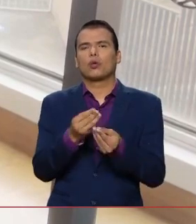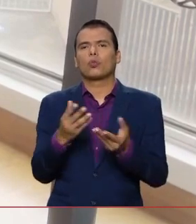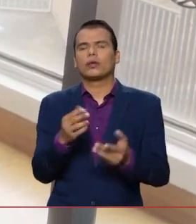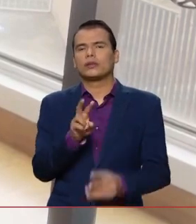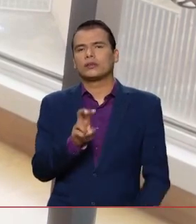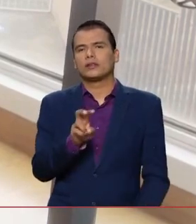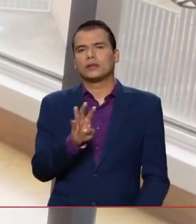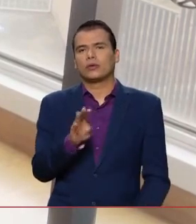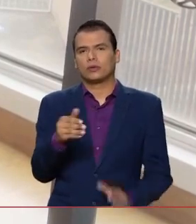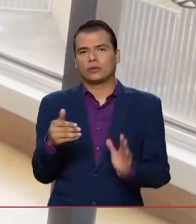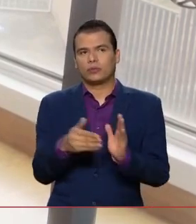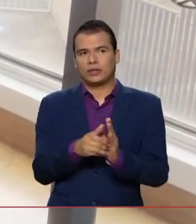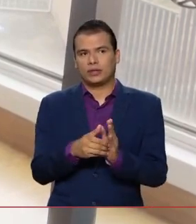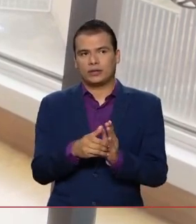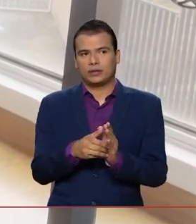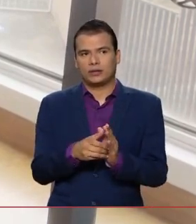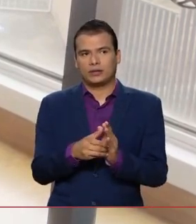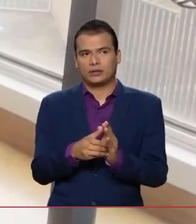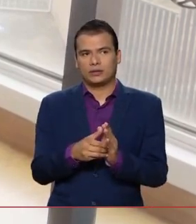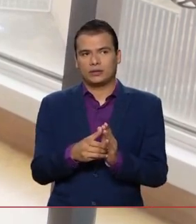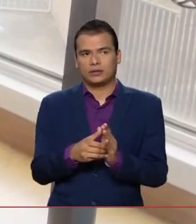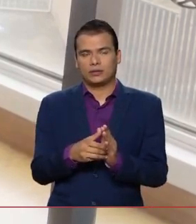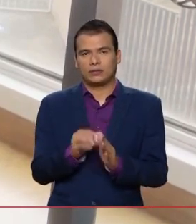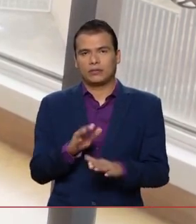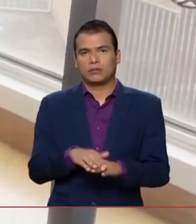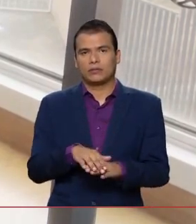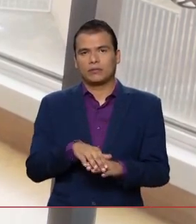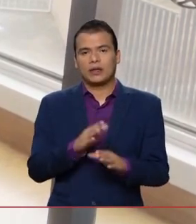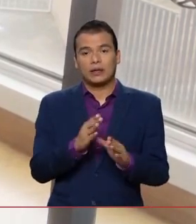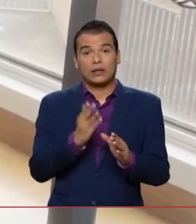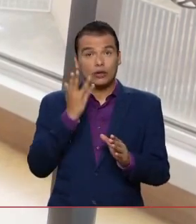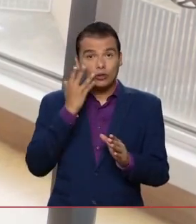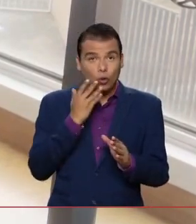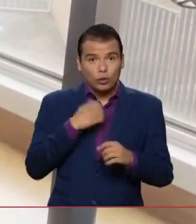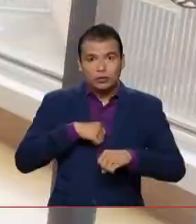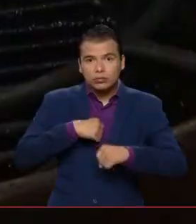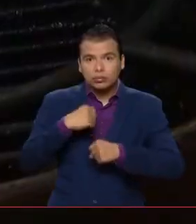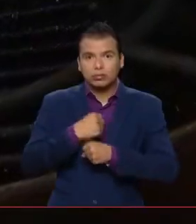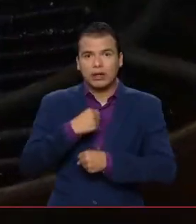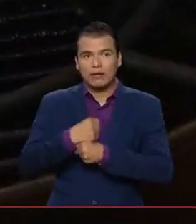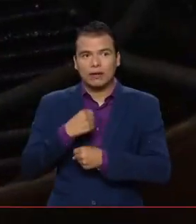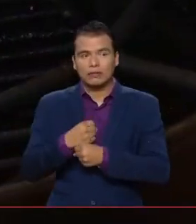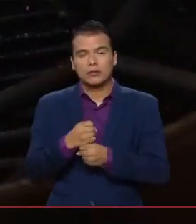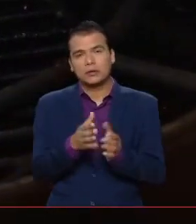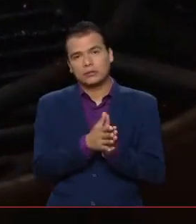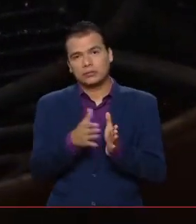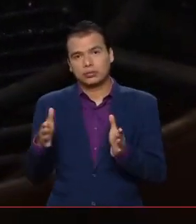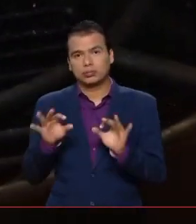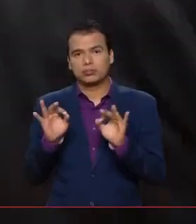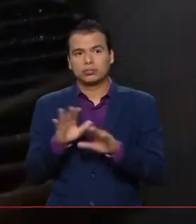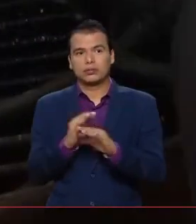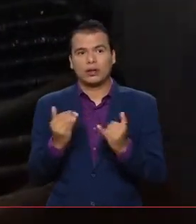siendo el 22% el lunes, el 21% el martes y el 16% el miércoles. La